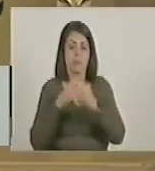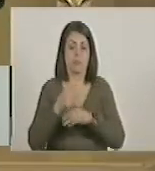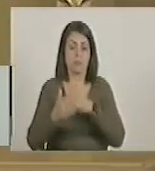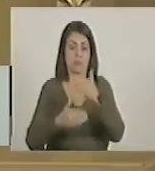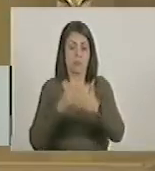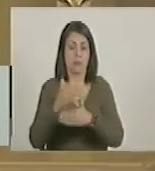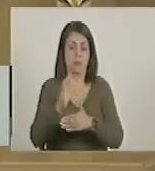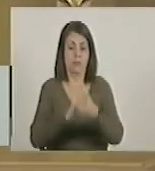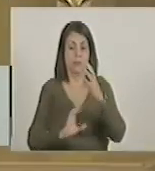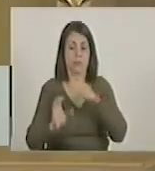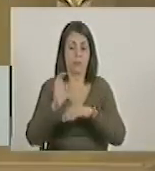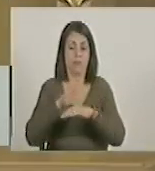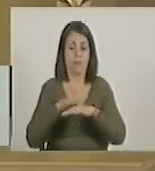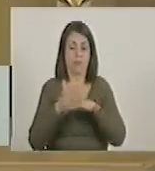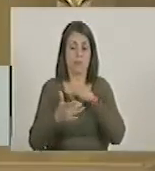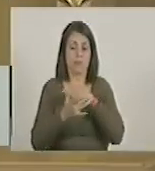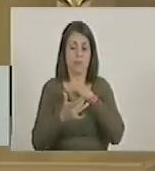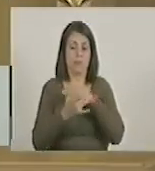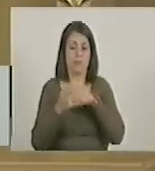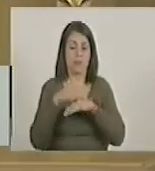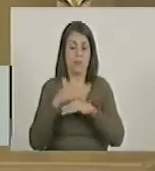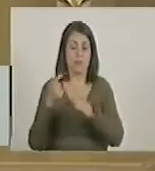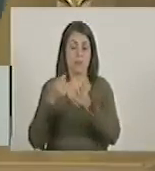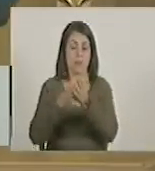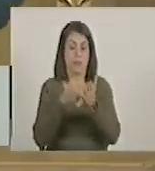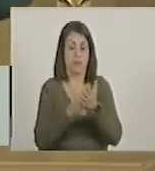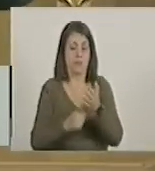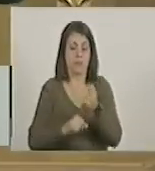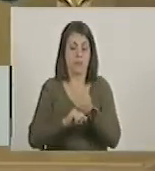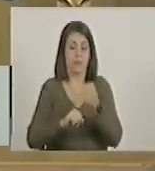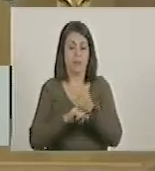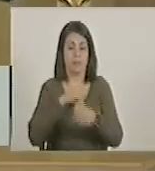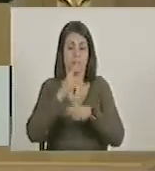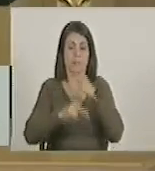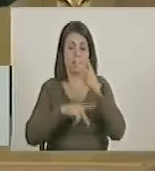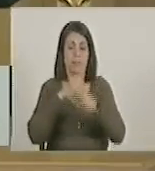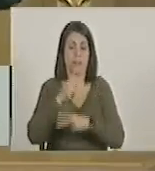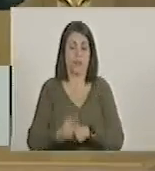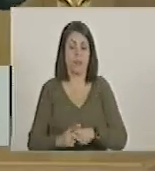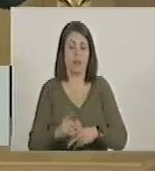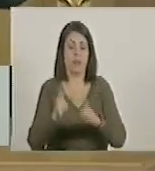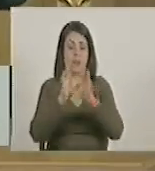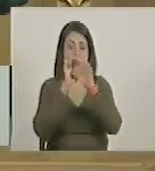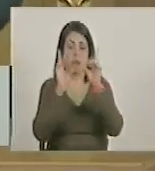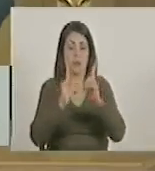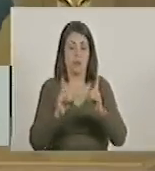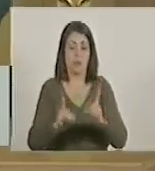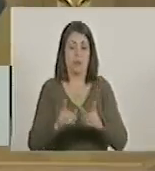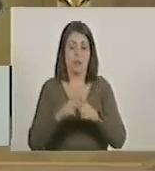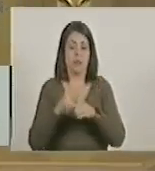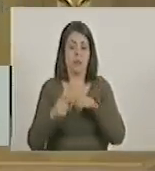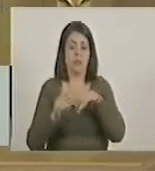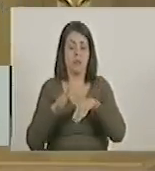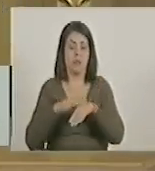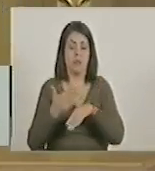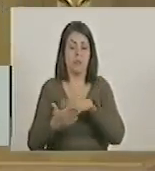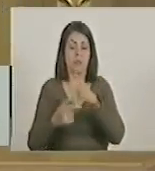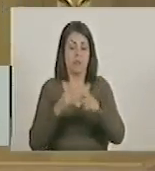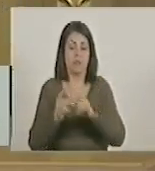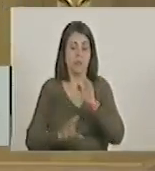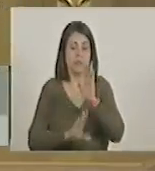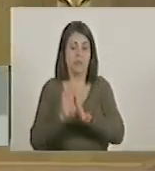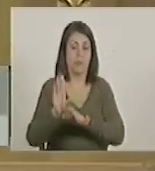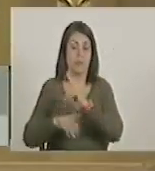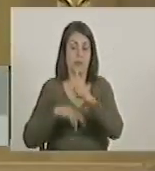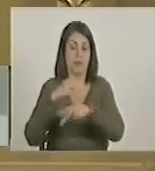adelantos científicos y tecnológicos, subsidios, una política bien diseñada en función del